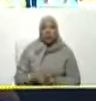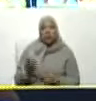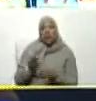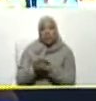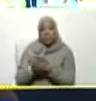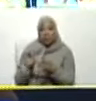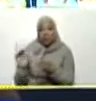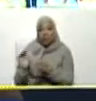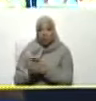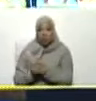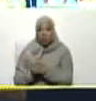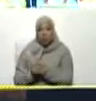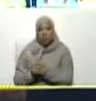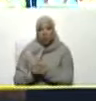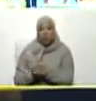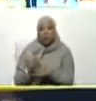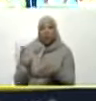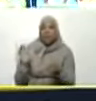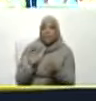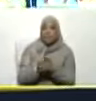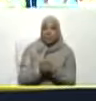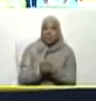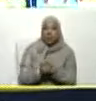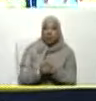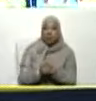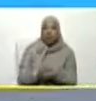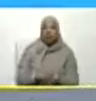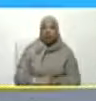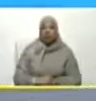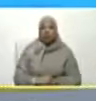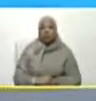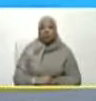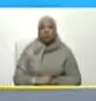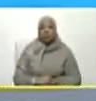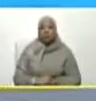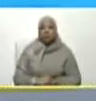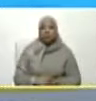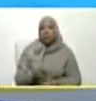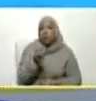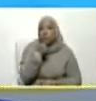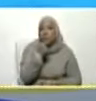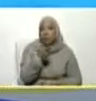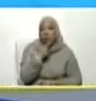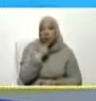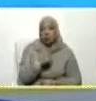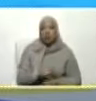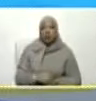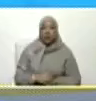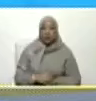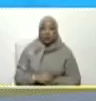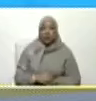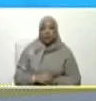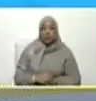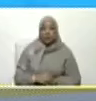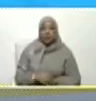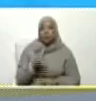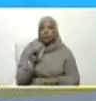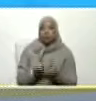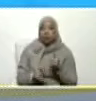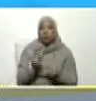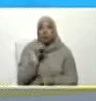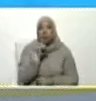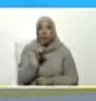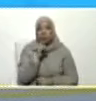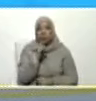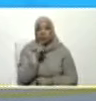compañero, compañera? Qué caminos tan bonitos, a veces muy